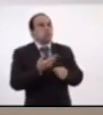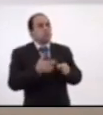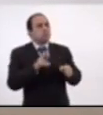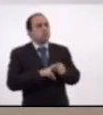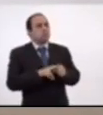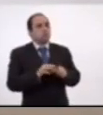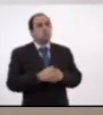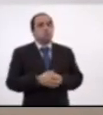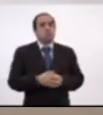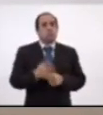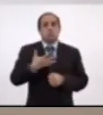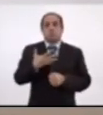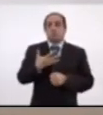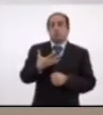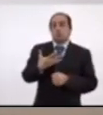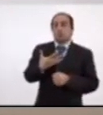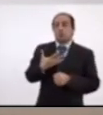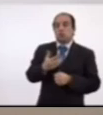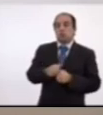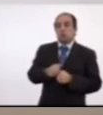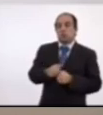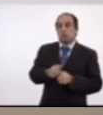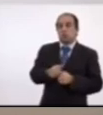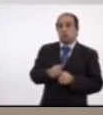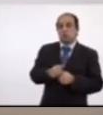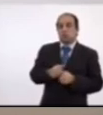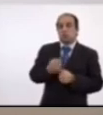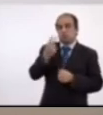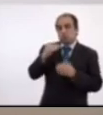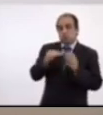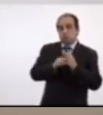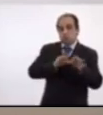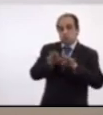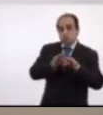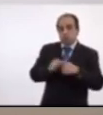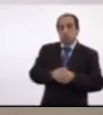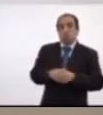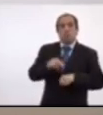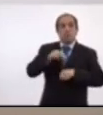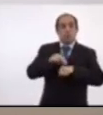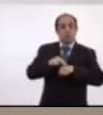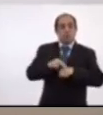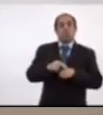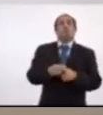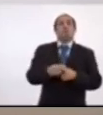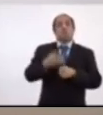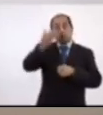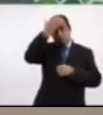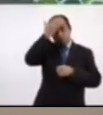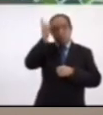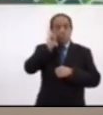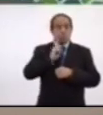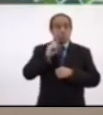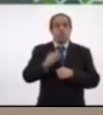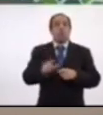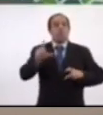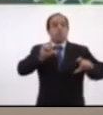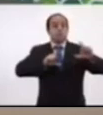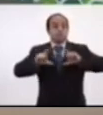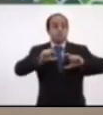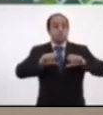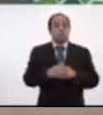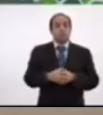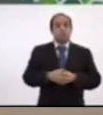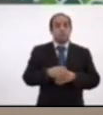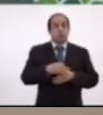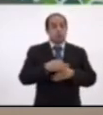estamos hablando de 2,000 trabajadores de la salud, médicos, enfermeras, químicos, etcétera. Que serán contratados